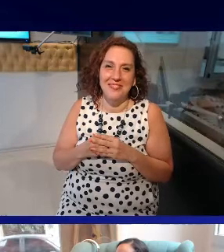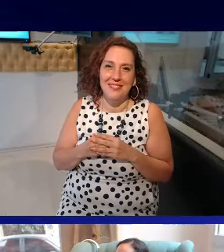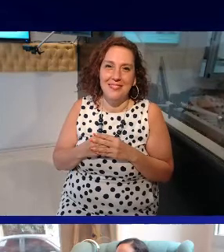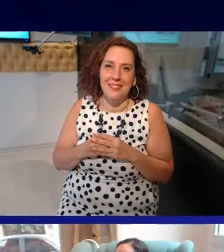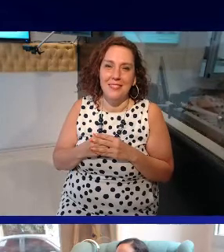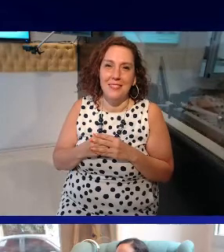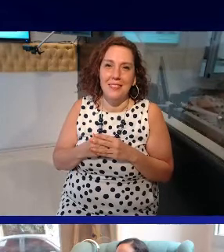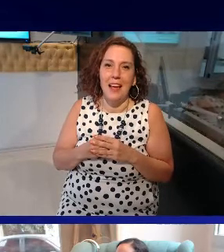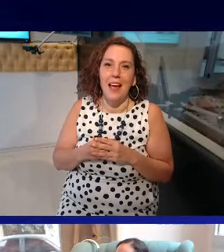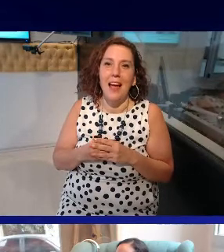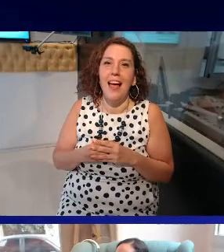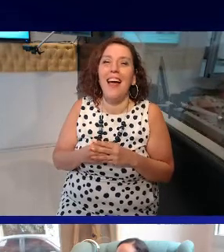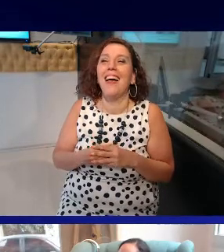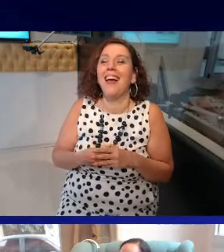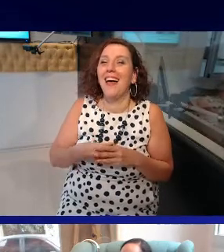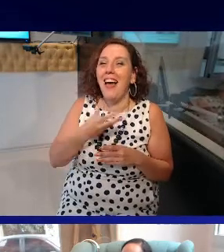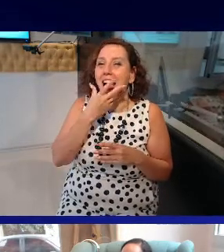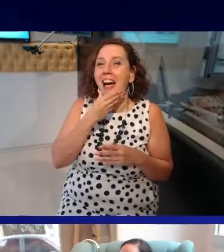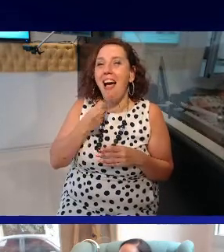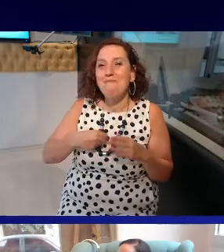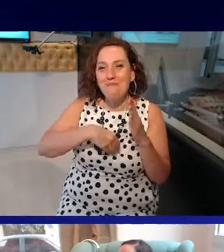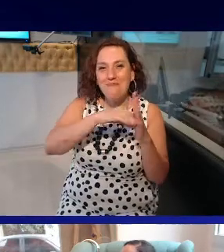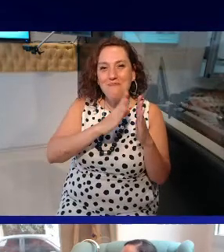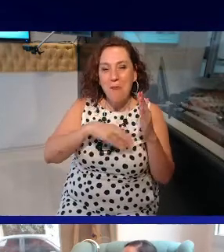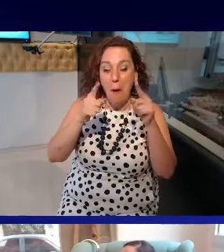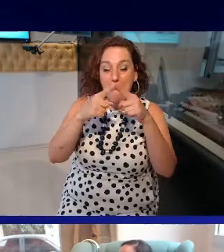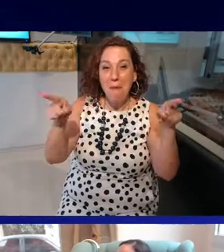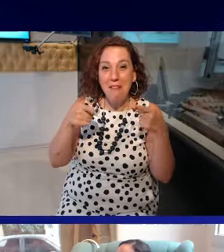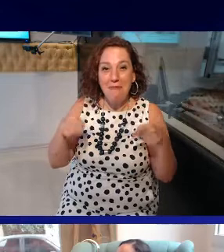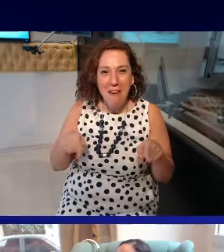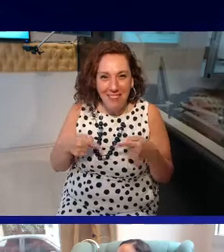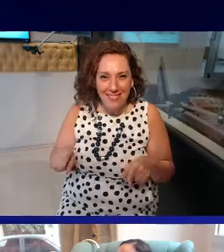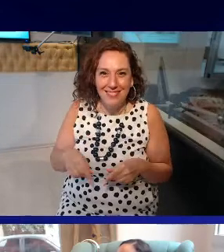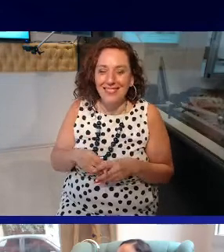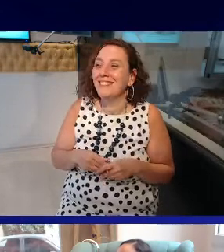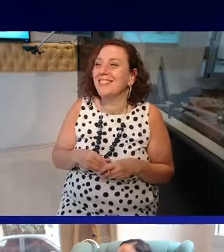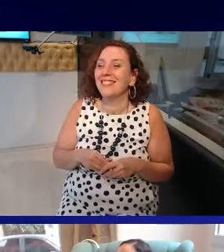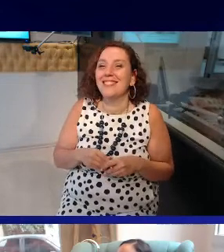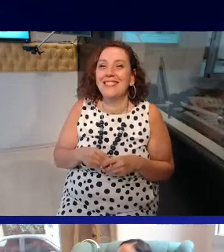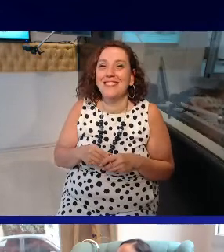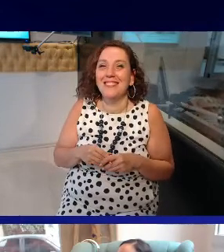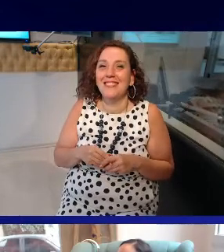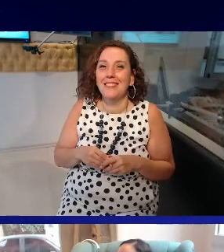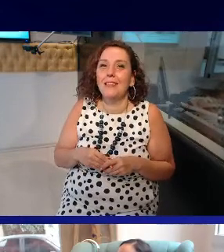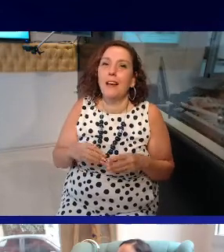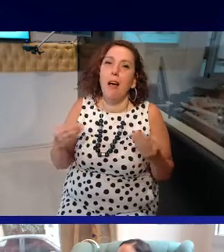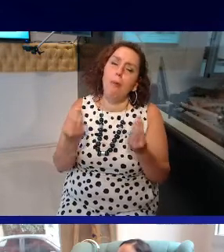¿Quién Papá Noel. Ah, mira, Papá Noel, qué suerte que tuviste. Y estás ahí mucho sacando fotos,